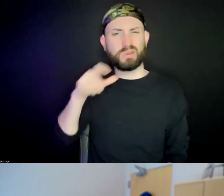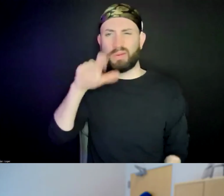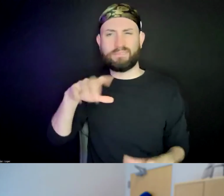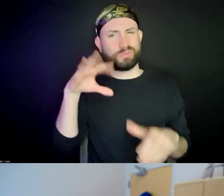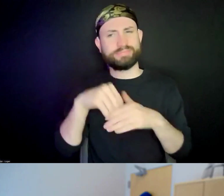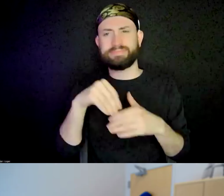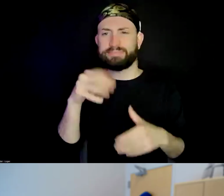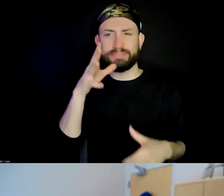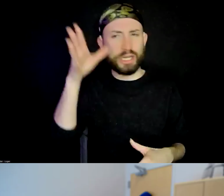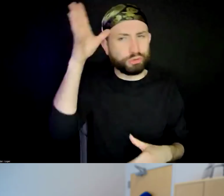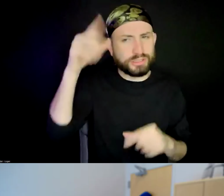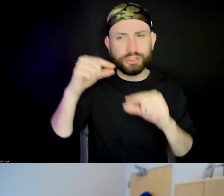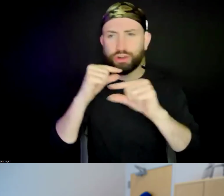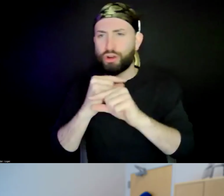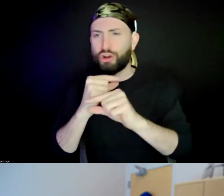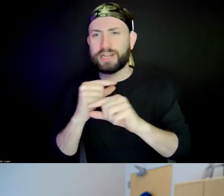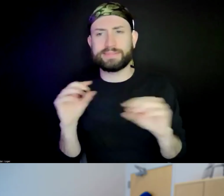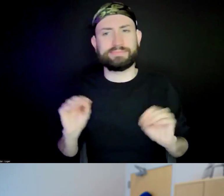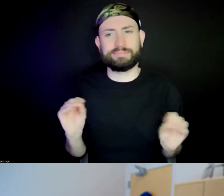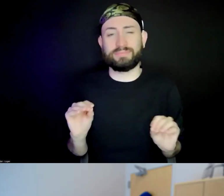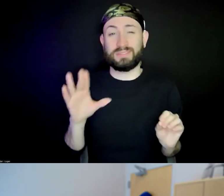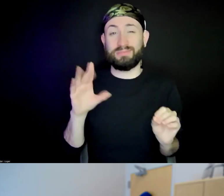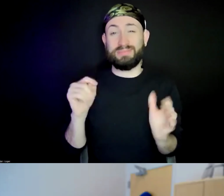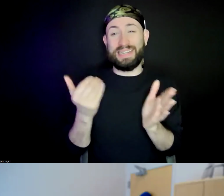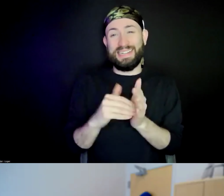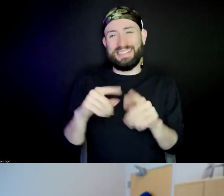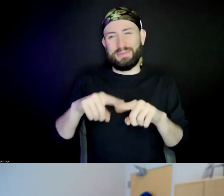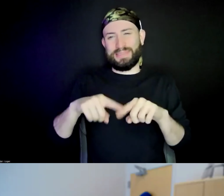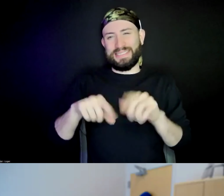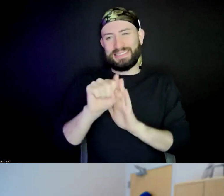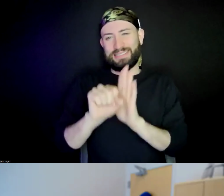vamos a dar prepa a un adolescente. Y esto usualmente